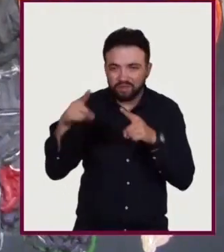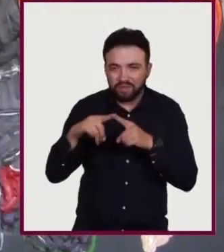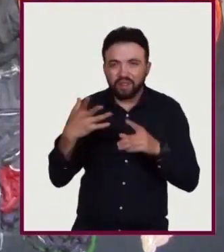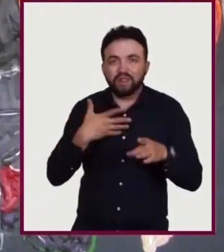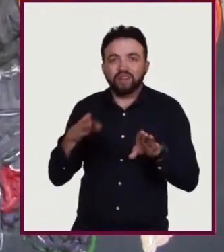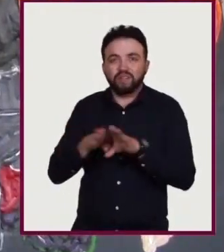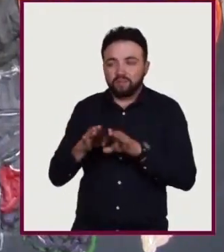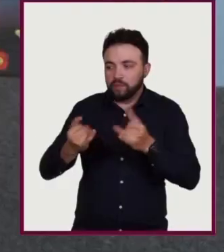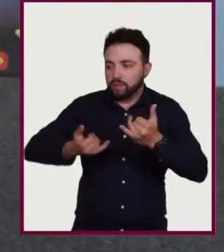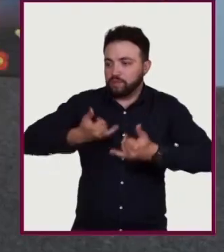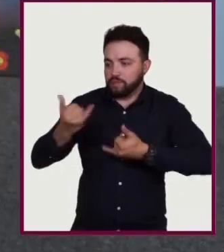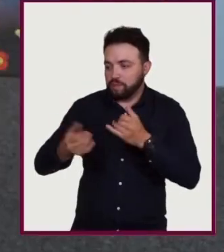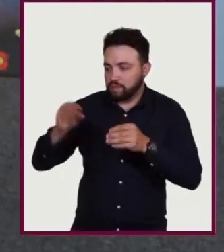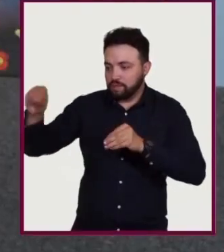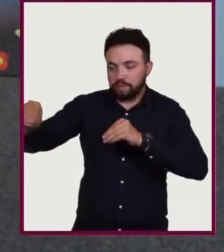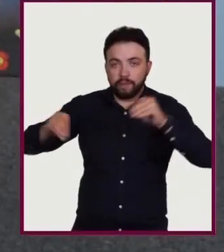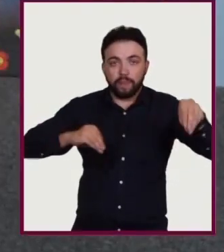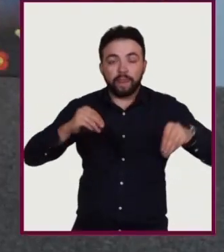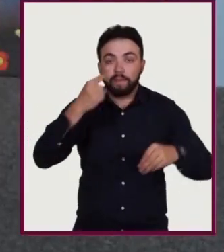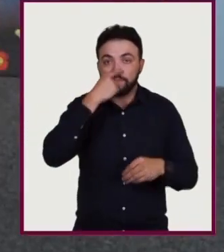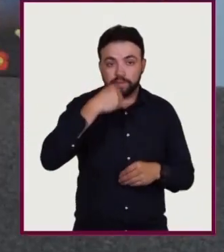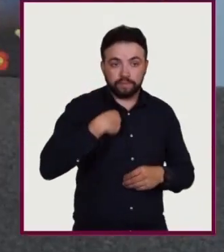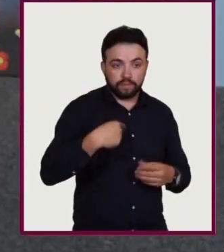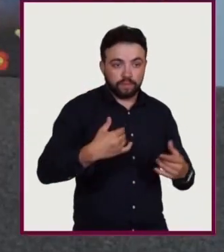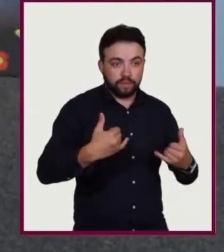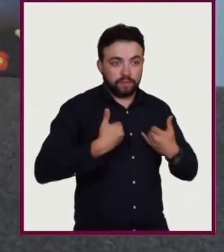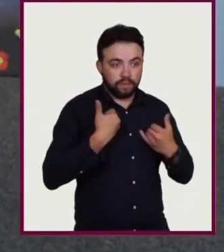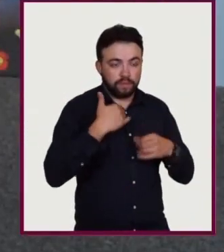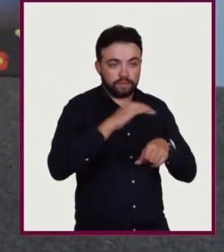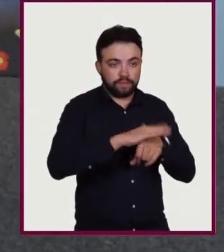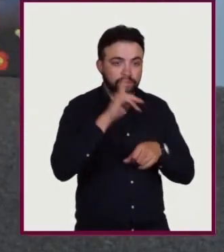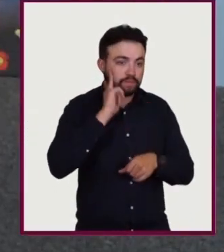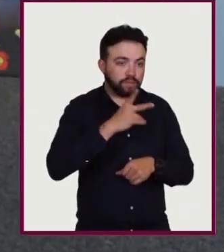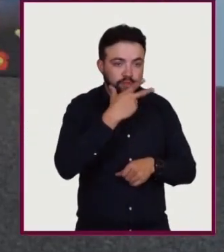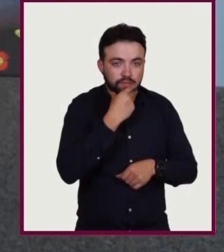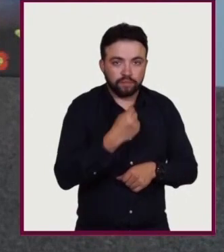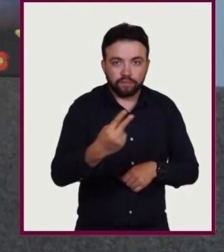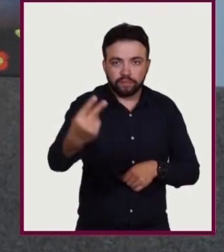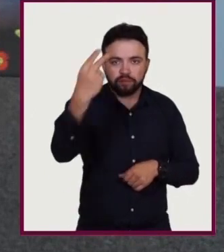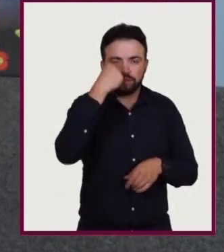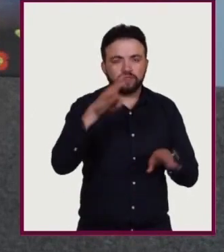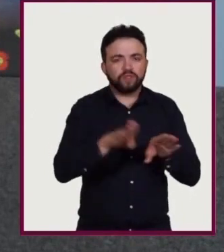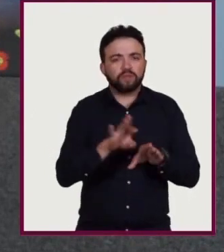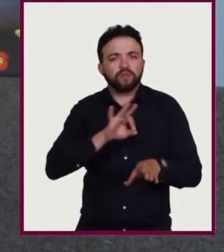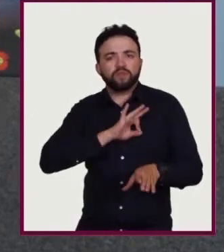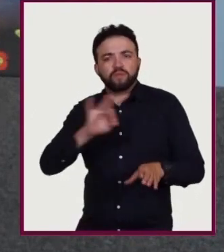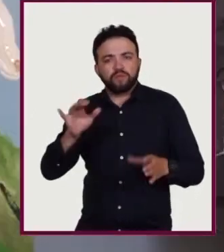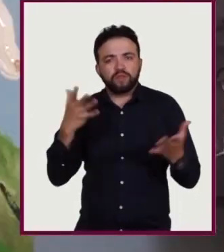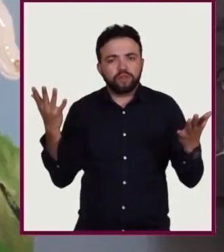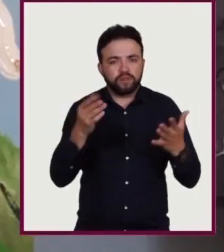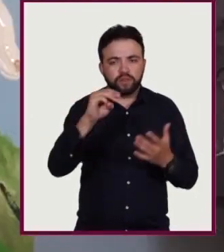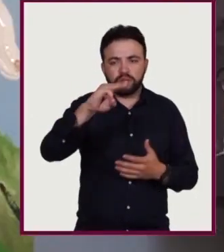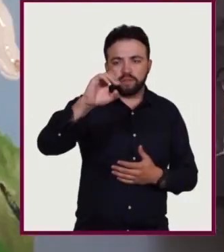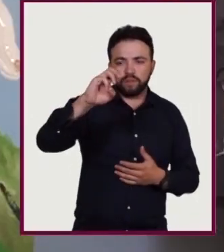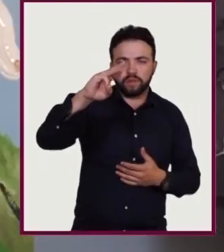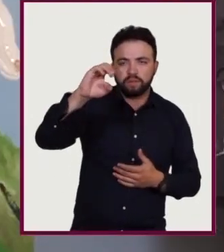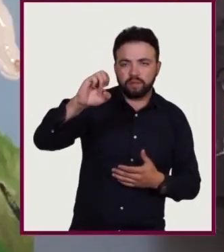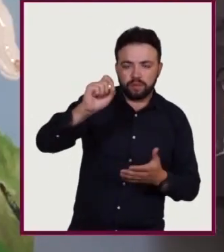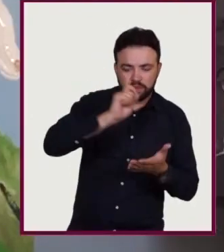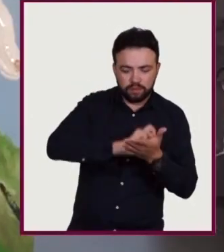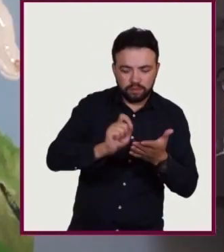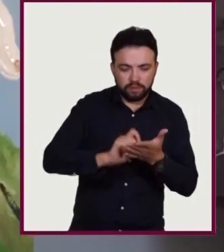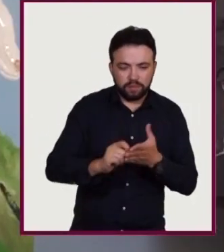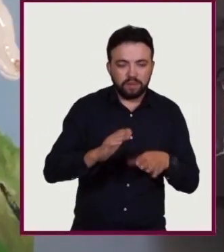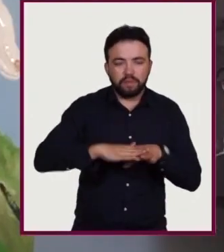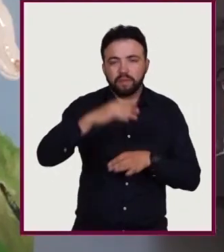compartes esas ideas. Para nuestros amigos y amigas que nos ven, ¿cómo se puede realizar un meme sobre papel? Yo creo que la